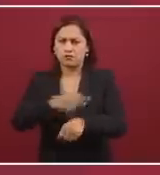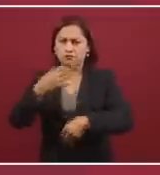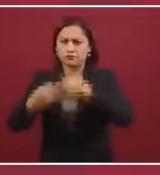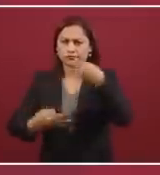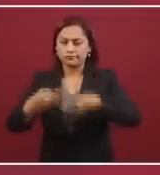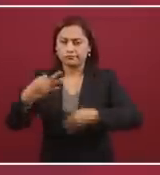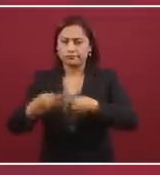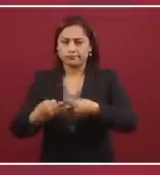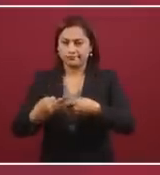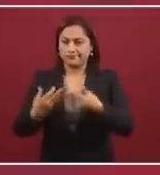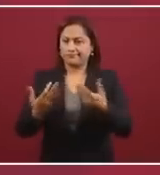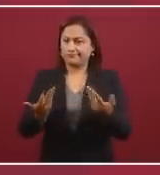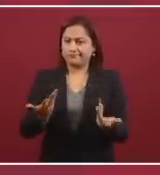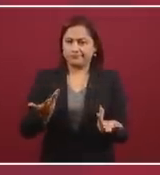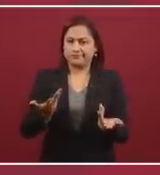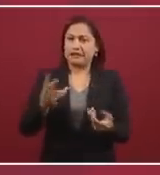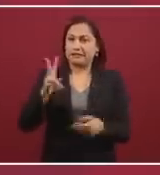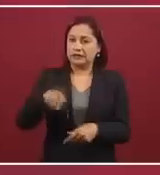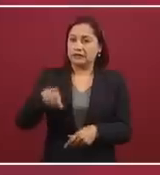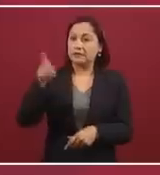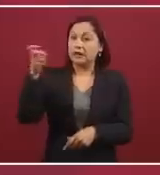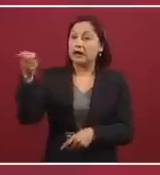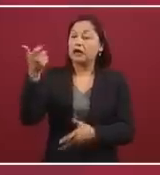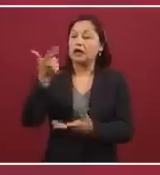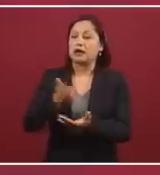el derecho de amparo es